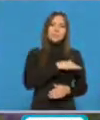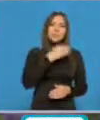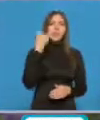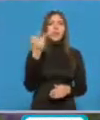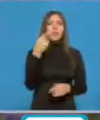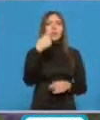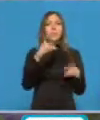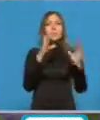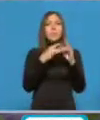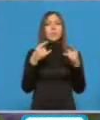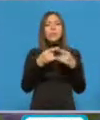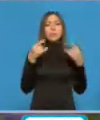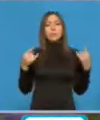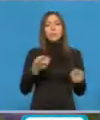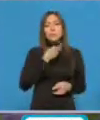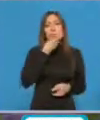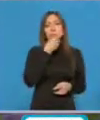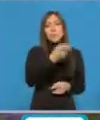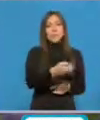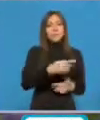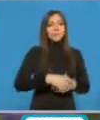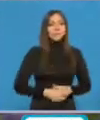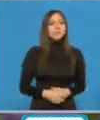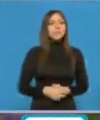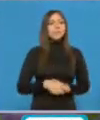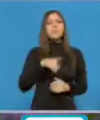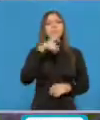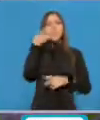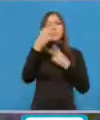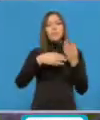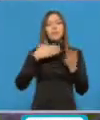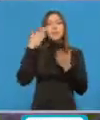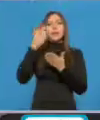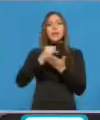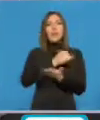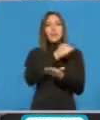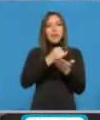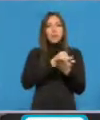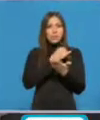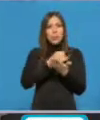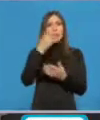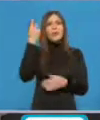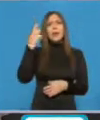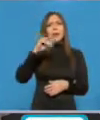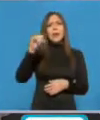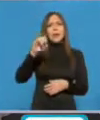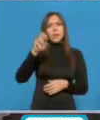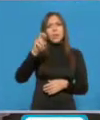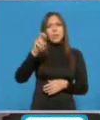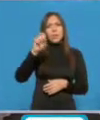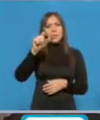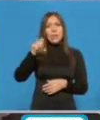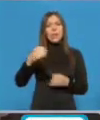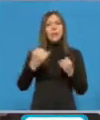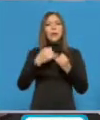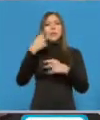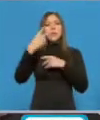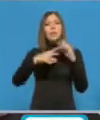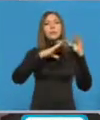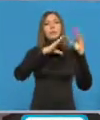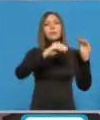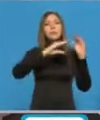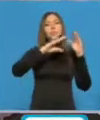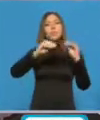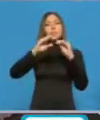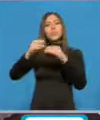La leyenda dice que estuvo en Jerusalén, pero también fue a evangelizar hasta España.